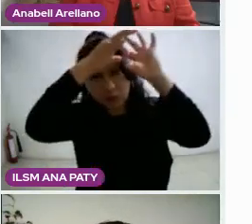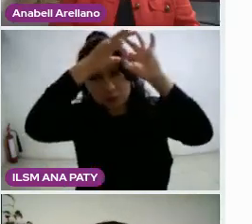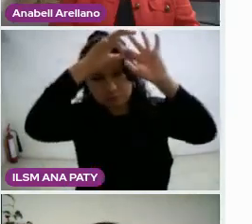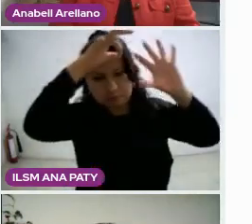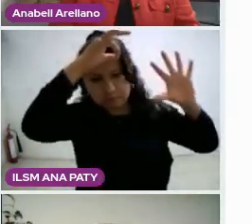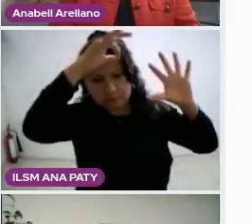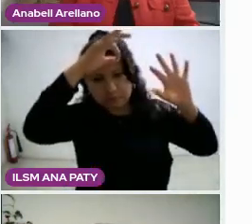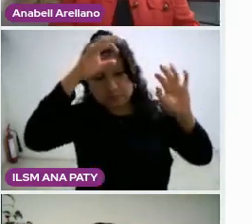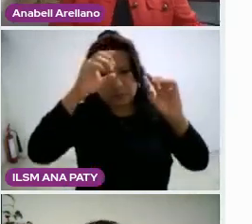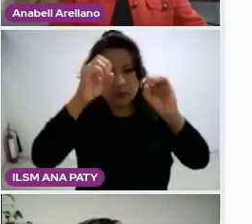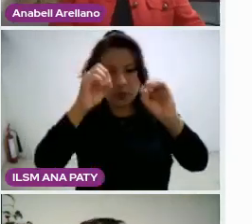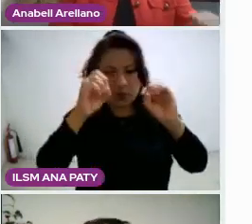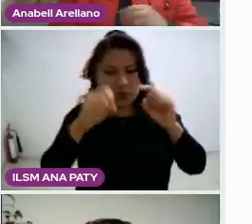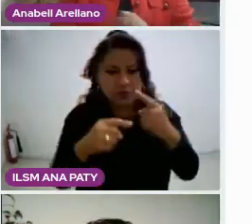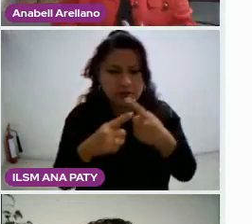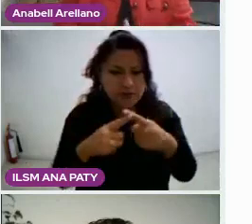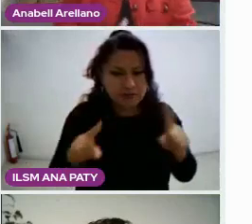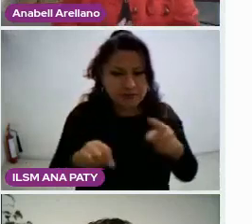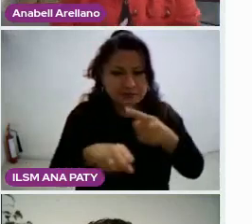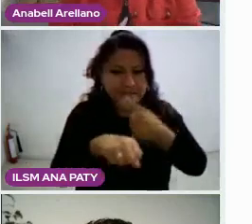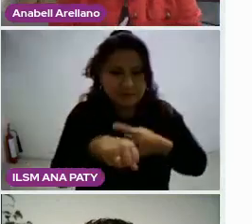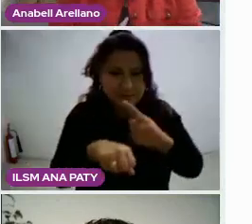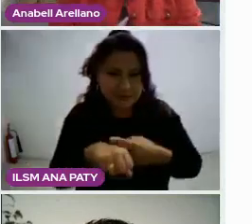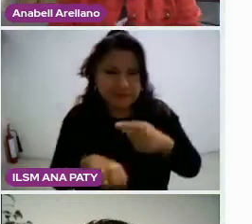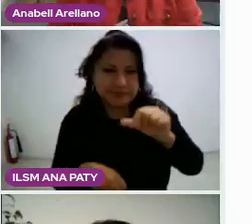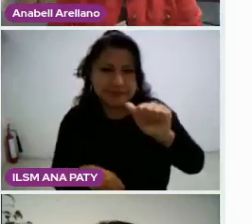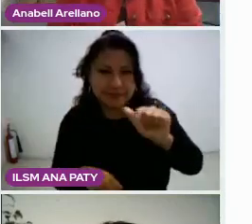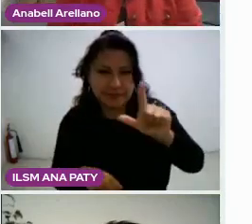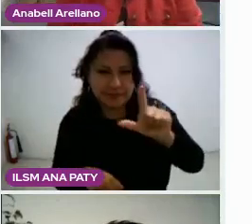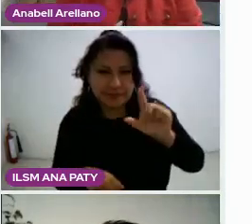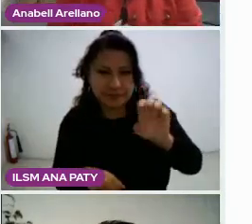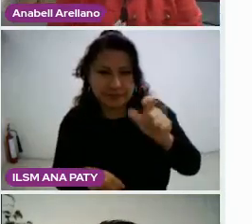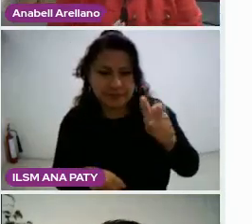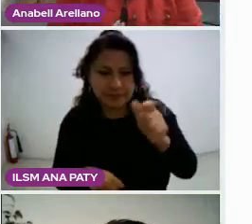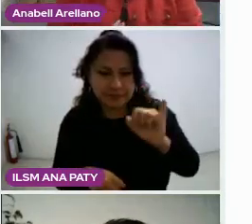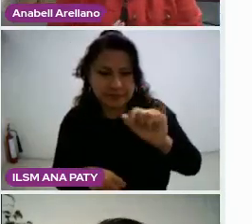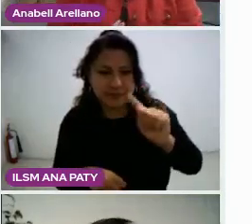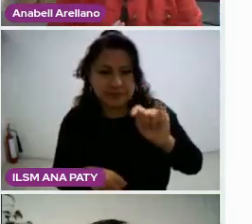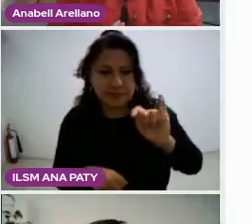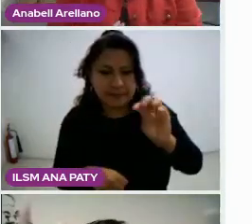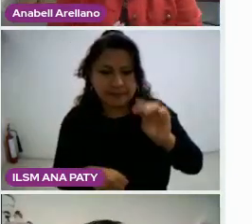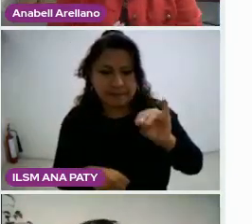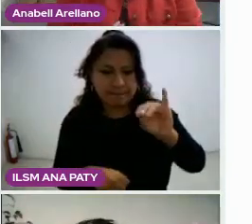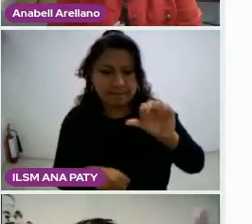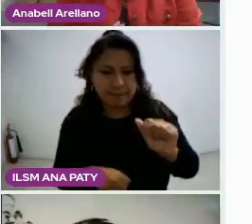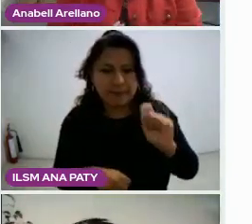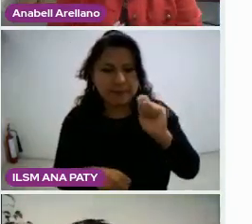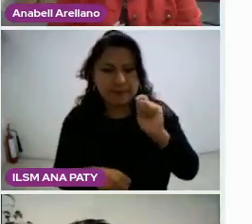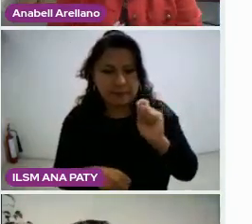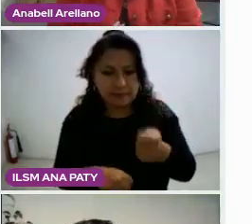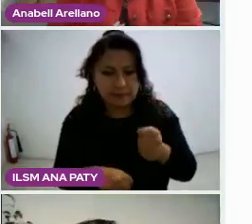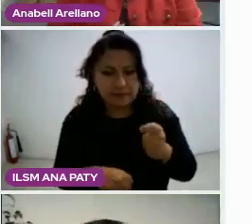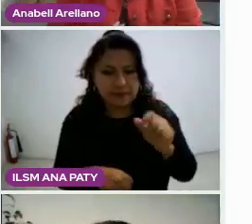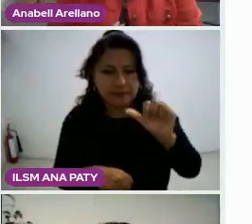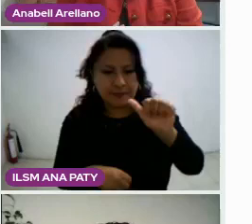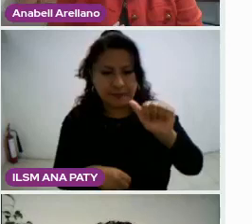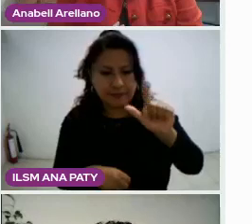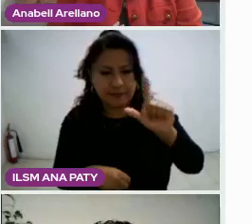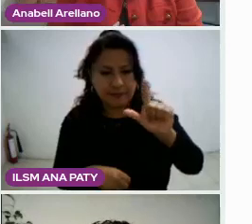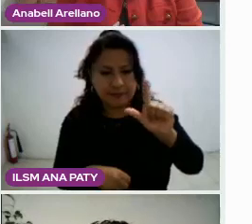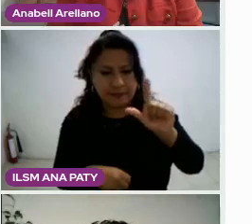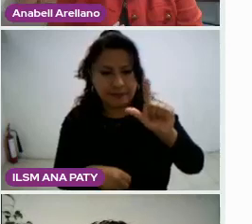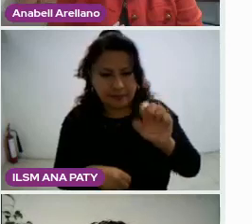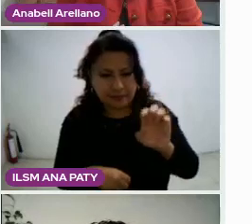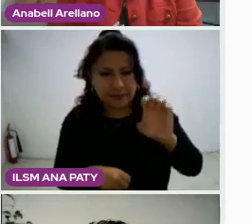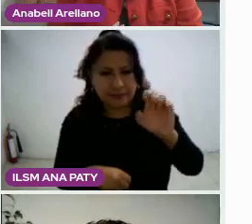alexitimia. Entonces esto se le conoce como la alexitimia primaria, es decir, que hay una causa, digamos, orgánica. Sin